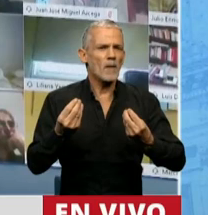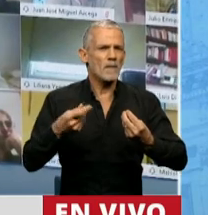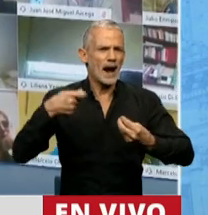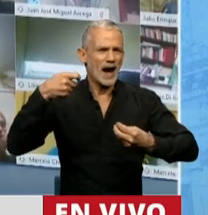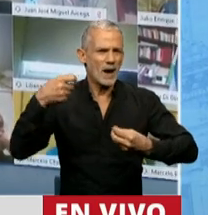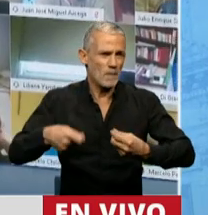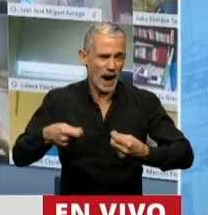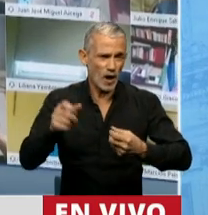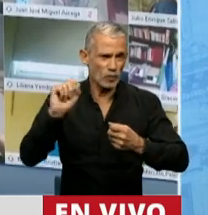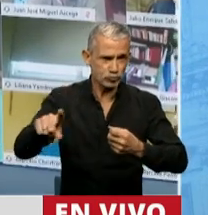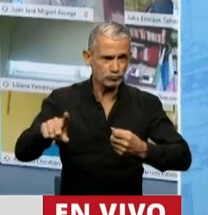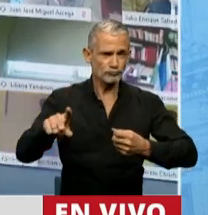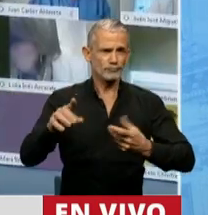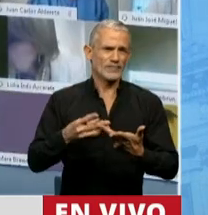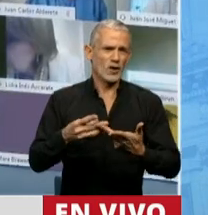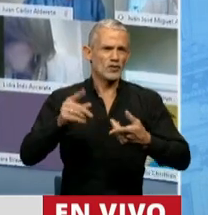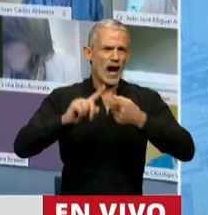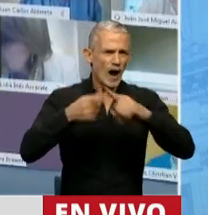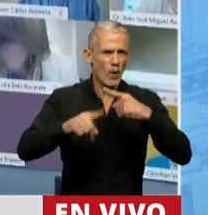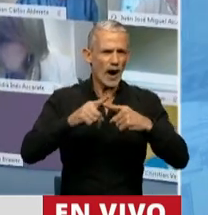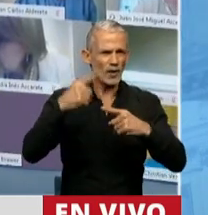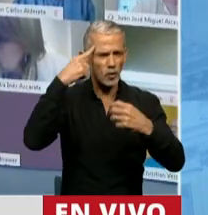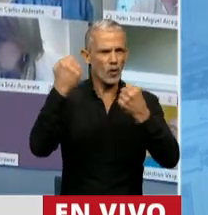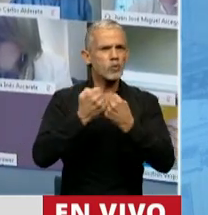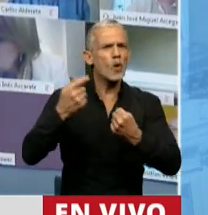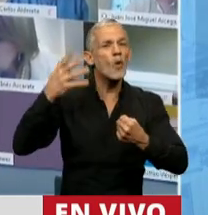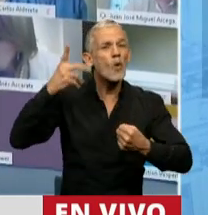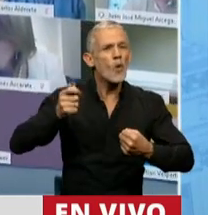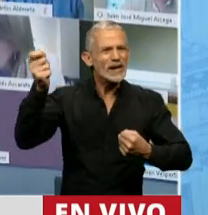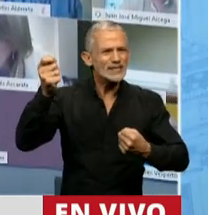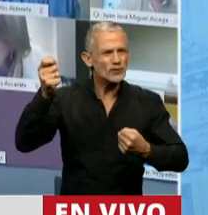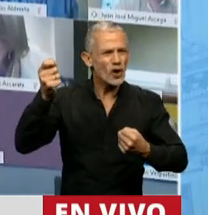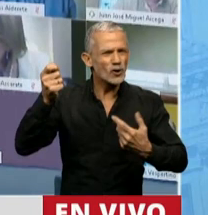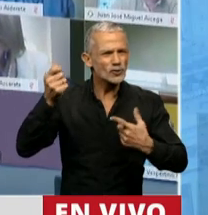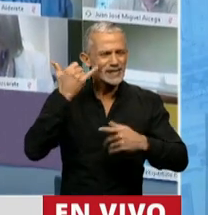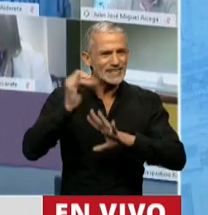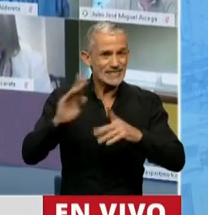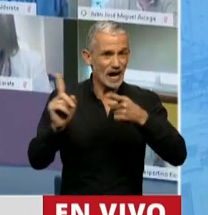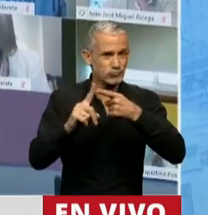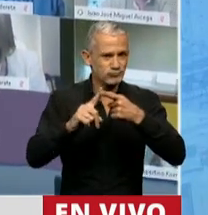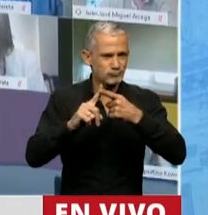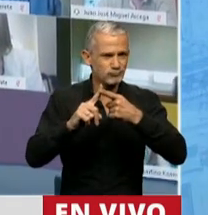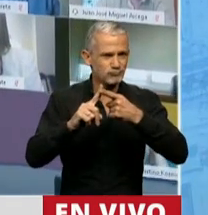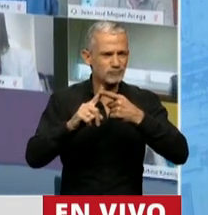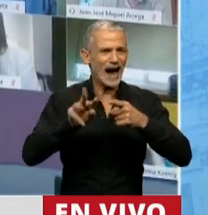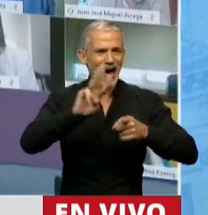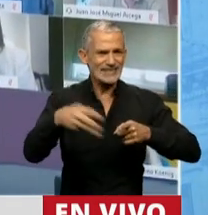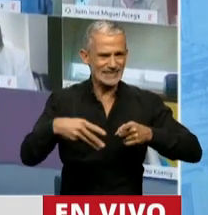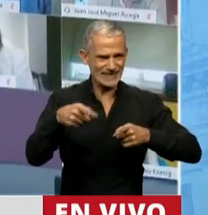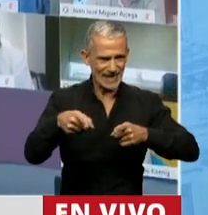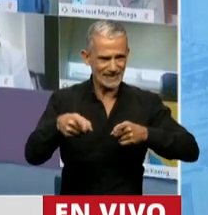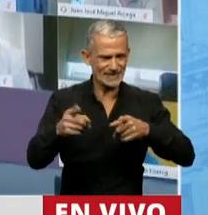obligaciones de los acuerdos homologados judicialmente con la Administración Nacional de la Seguridad